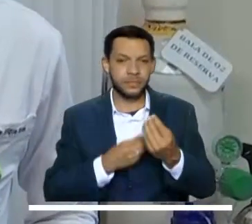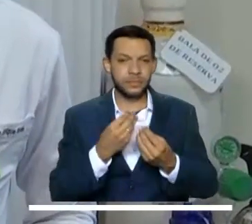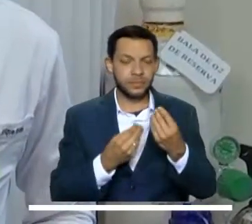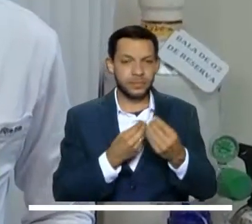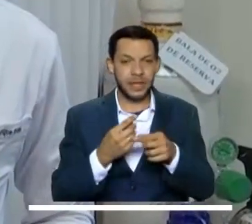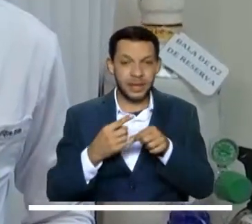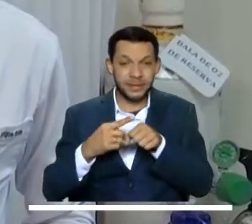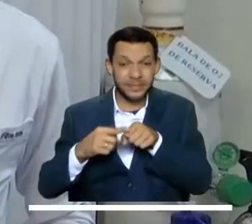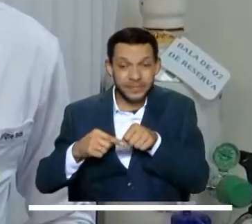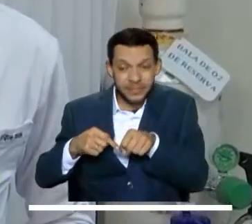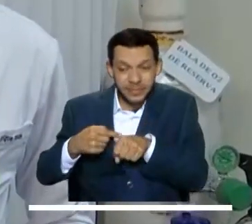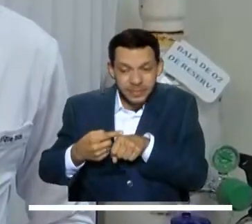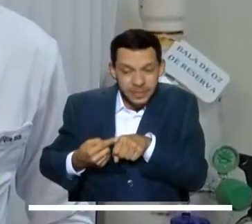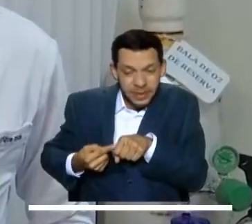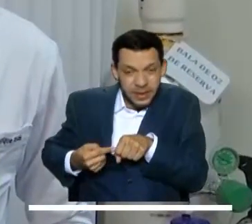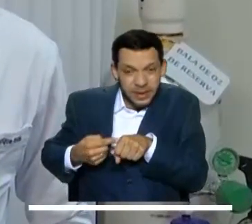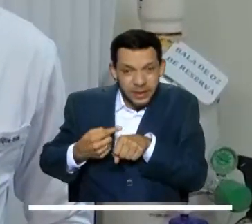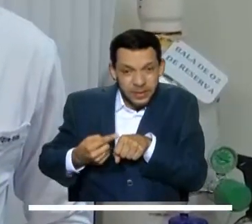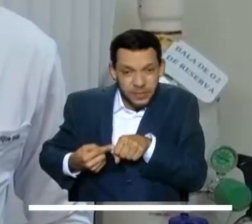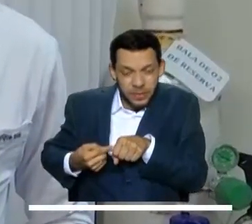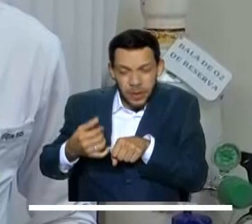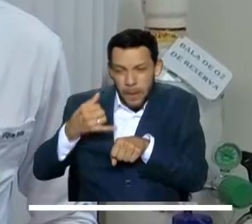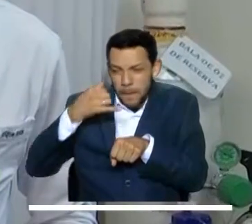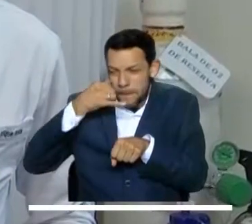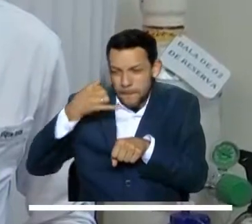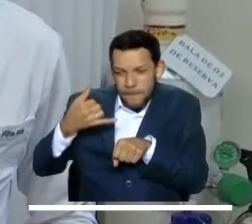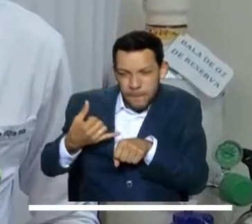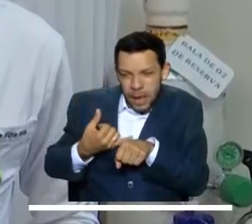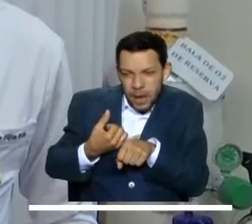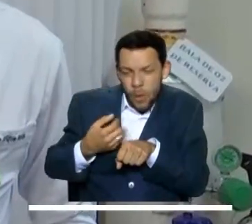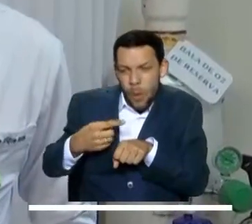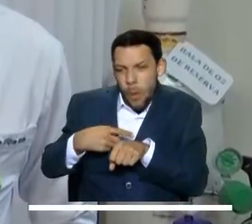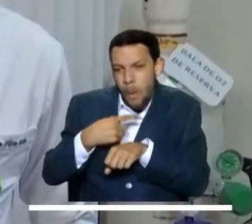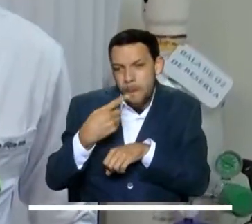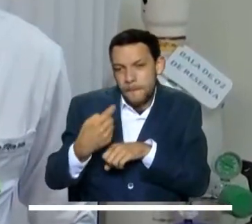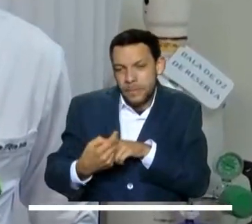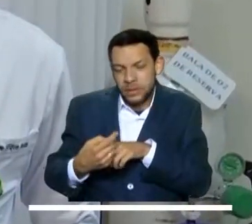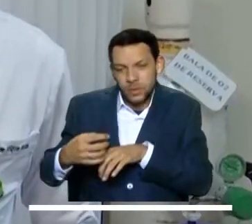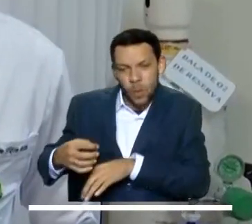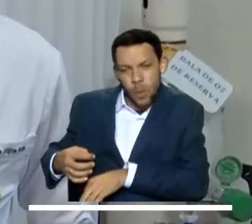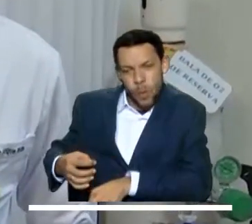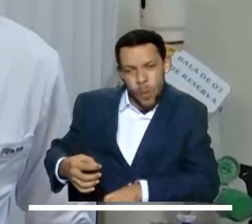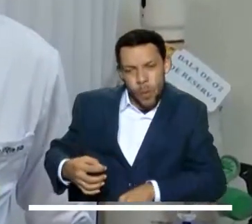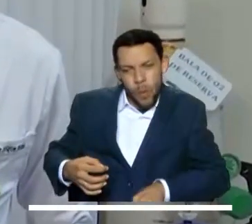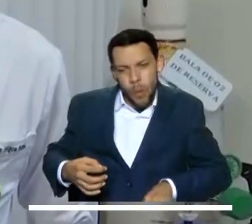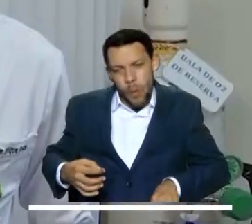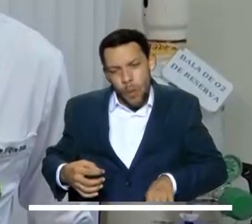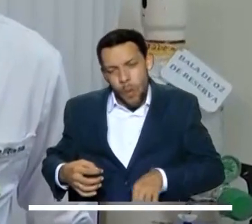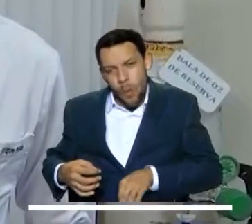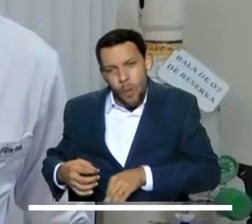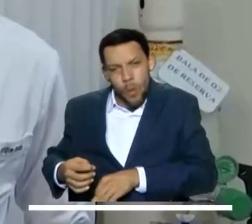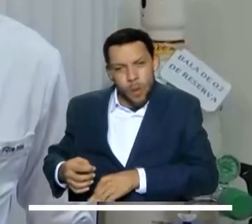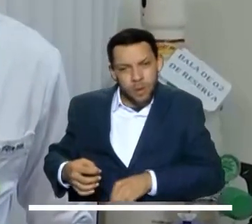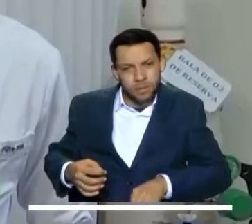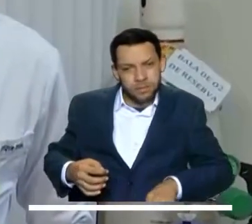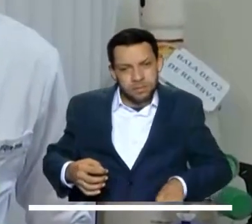del recto, pasamos por el ano recto, subimos por todo el colon ascendente, pasamos por el colon transverso, bajamos